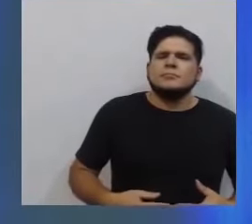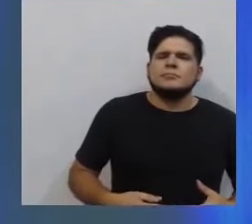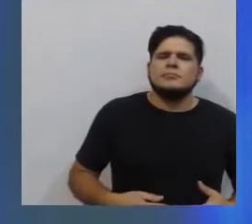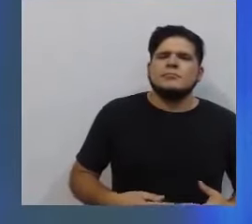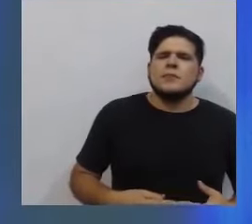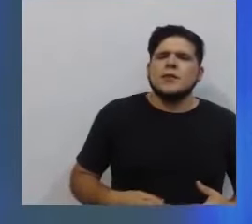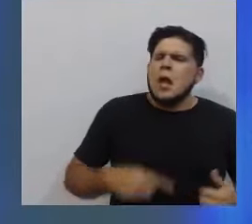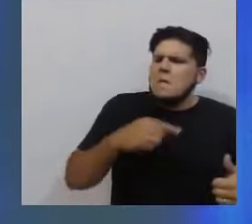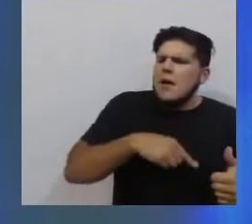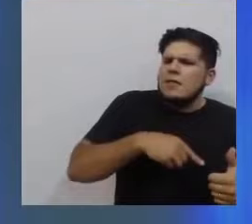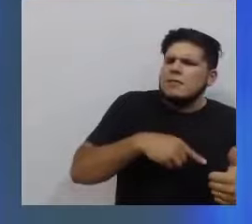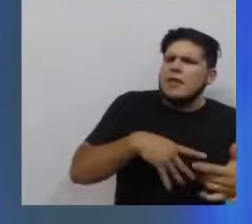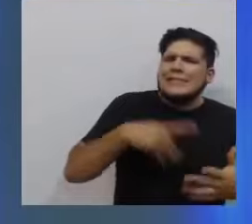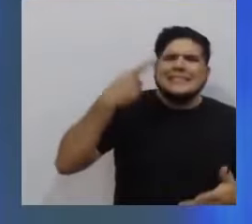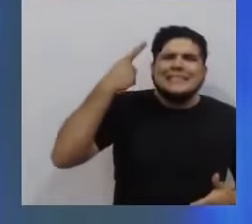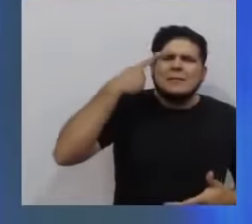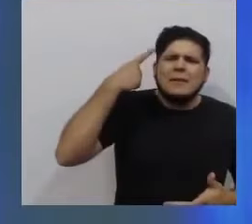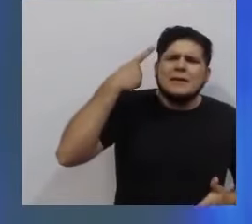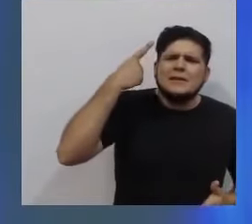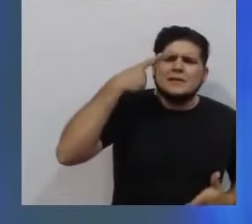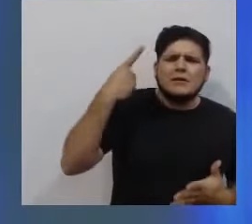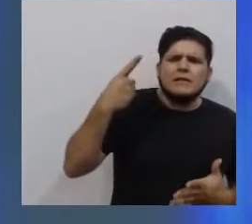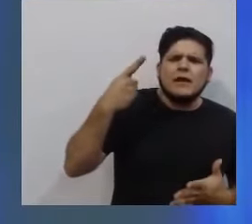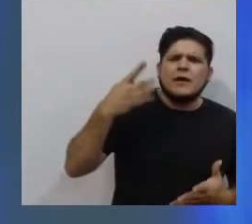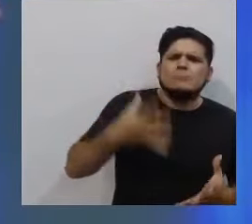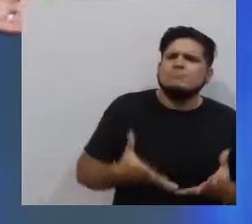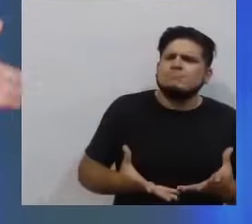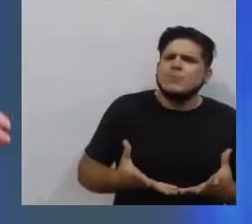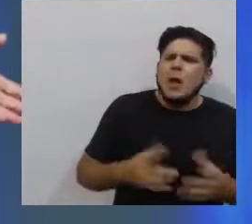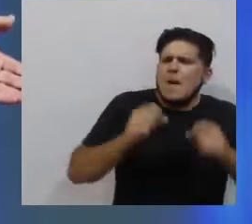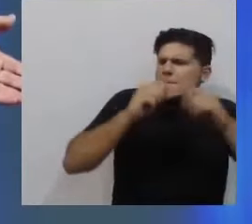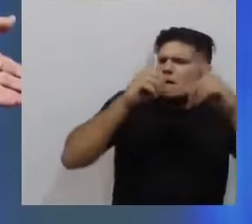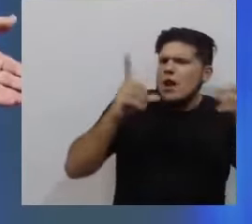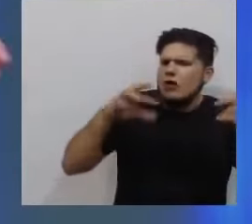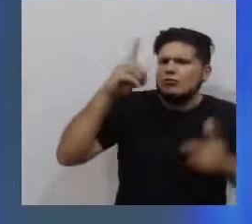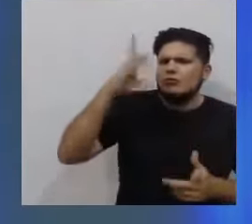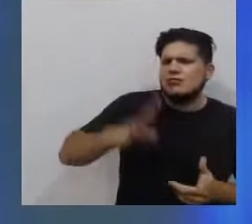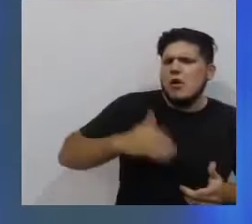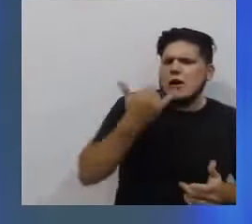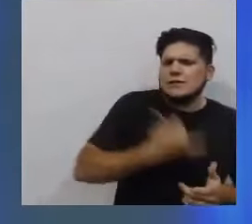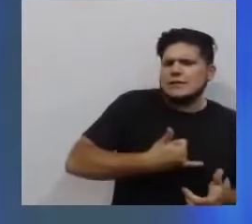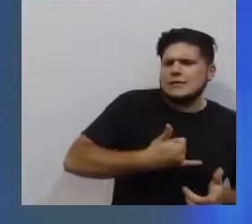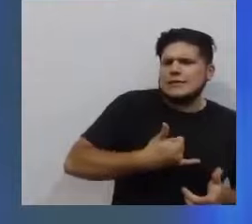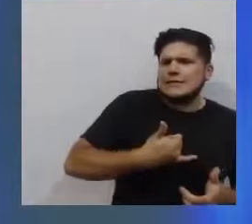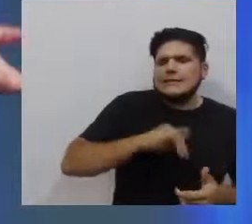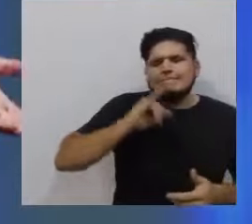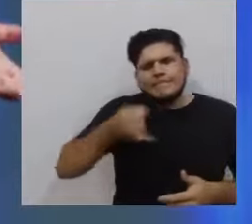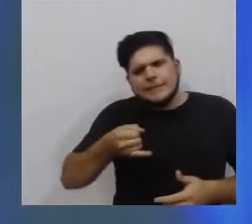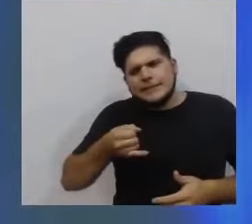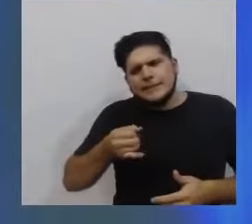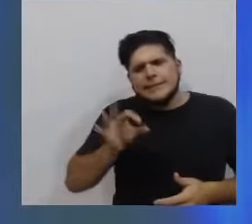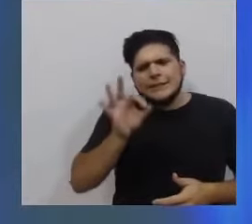vamos a cruzar la tierra prometida o no para que estamos acá a la final lo que dijiste nada